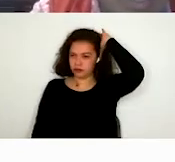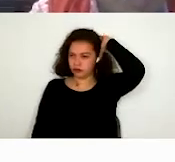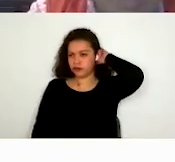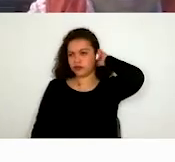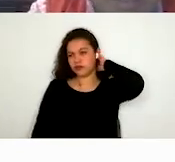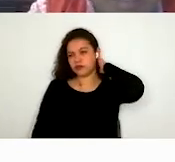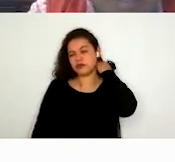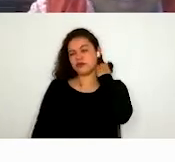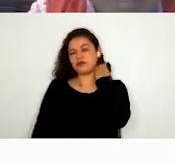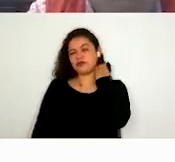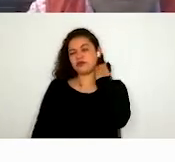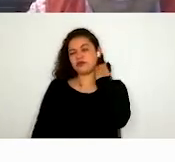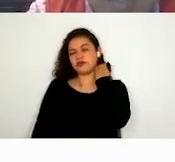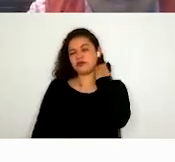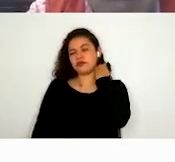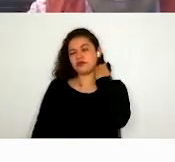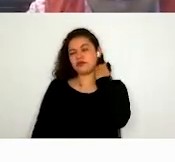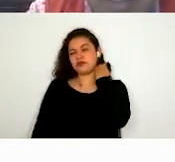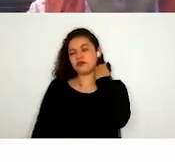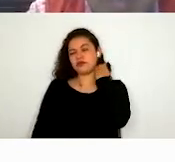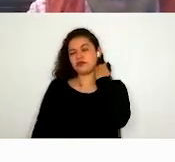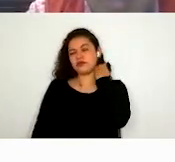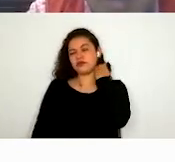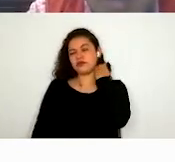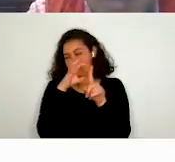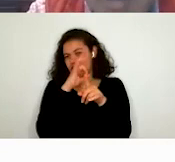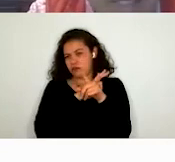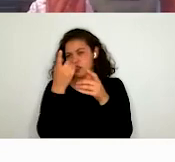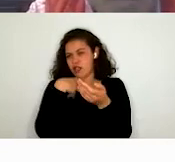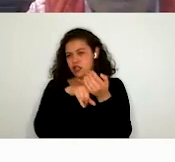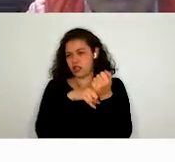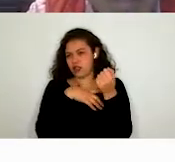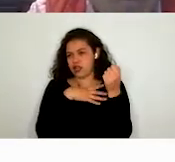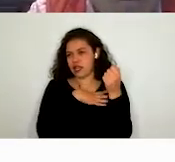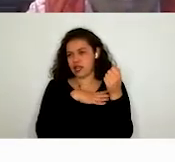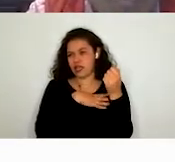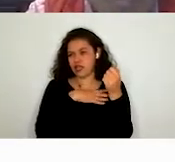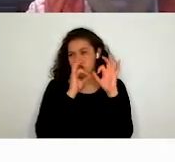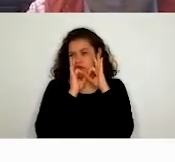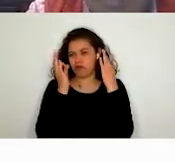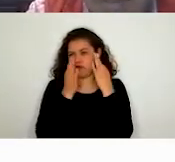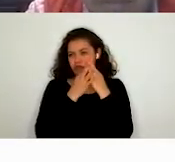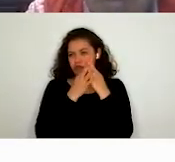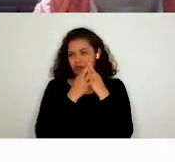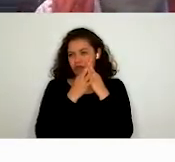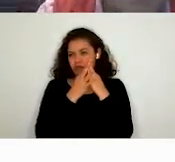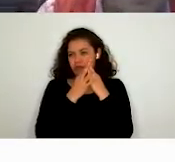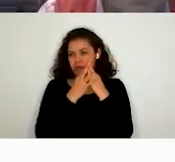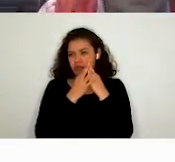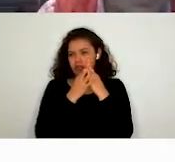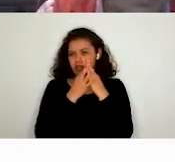Que las puertas de emergencia cuenten con un mecanismo que permita abrirlas desde el interior mediante una operación simple de empuje.